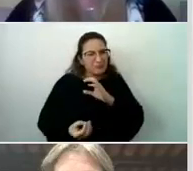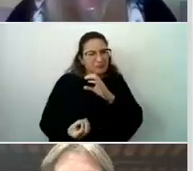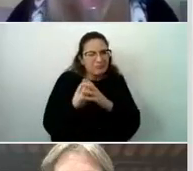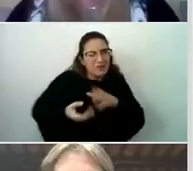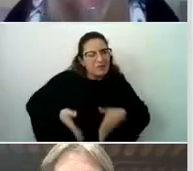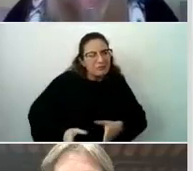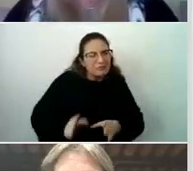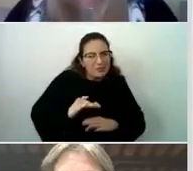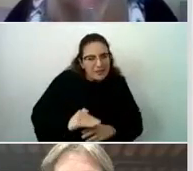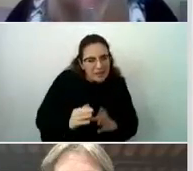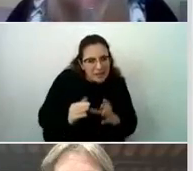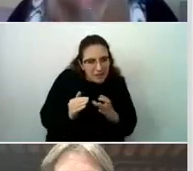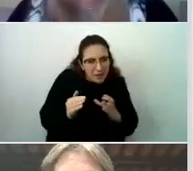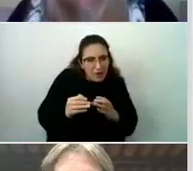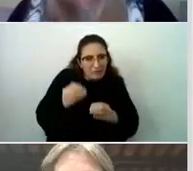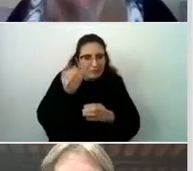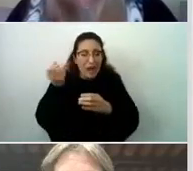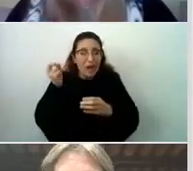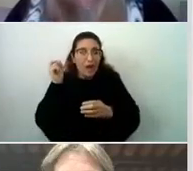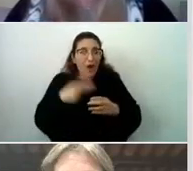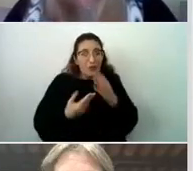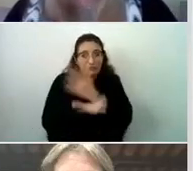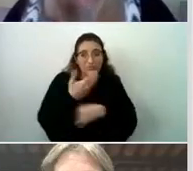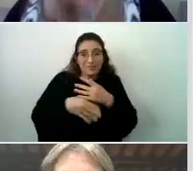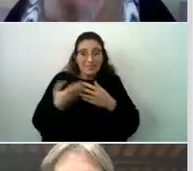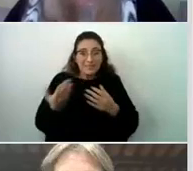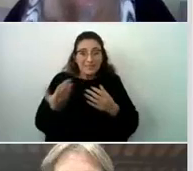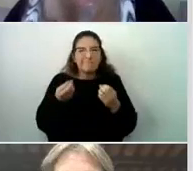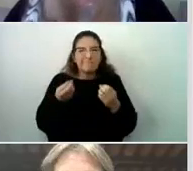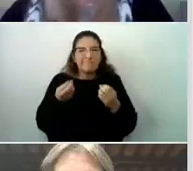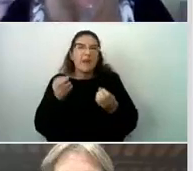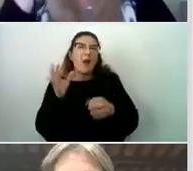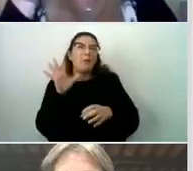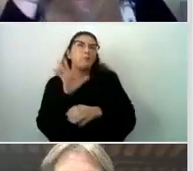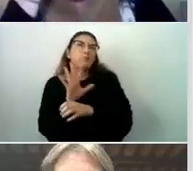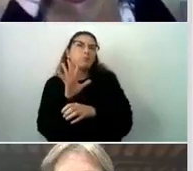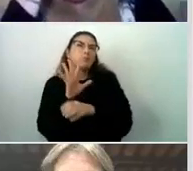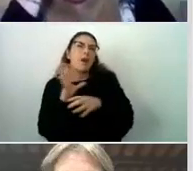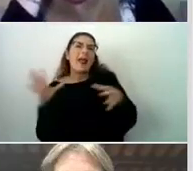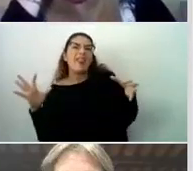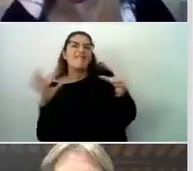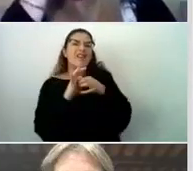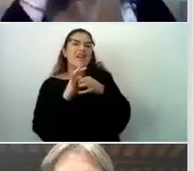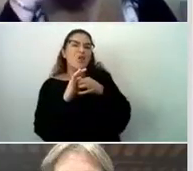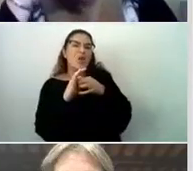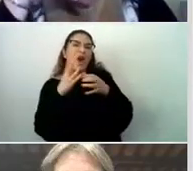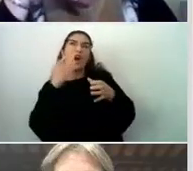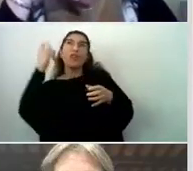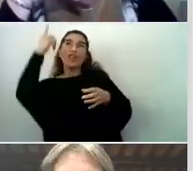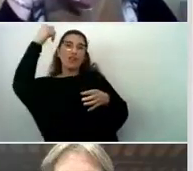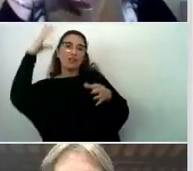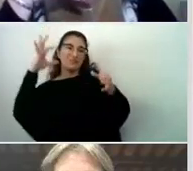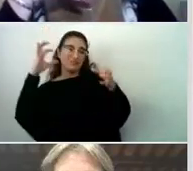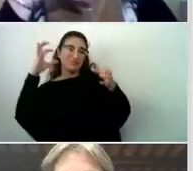era como que la alianza con los dioses se había roto, se lo veía como una carga y como un castigo, y se